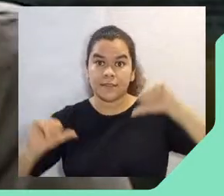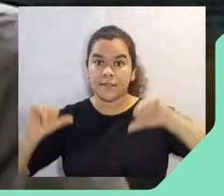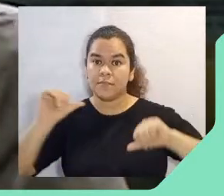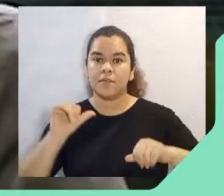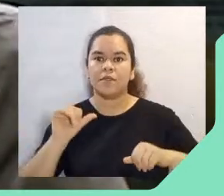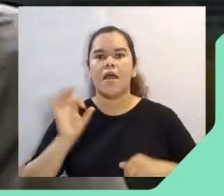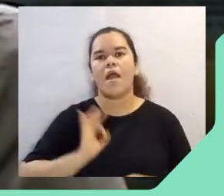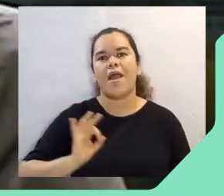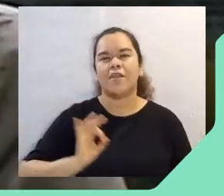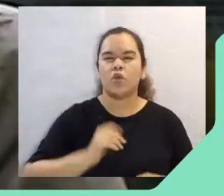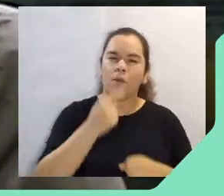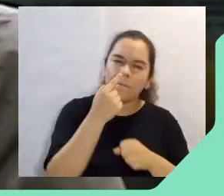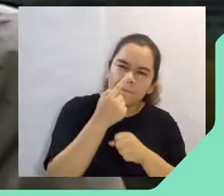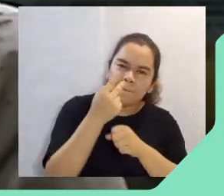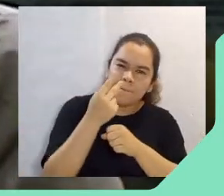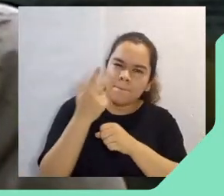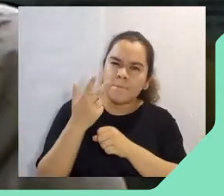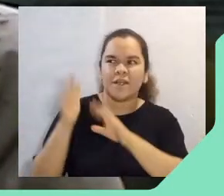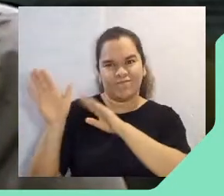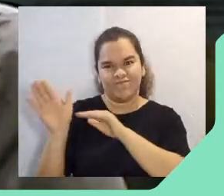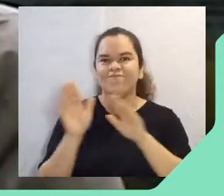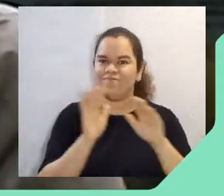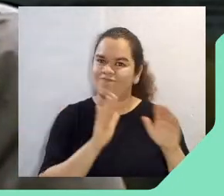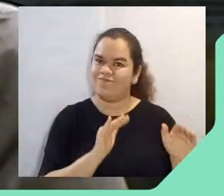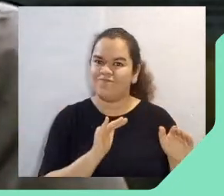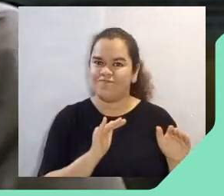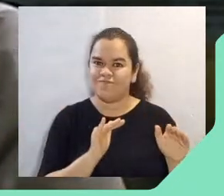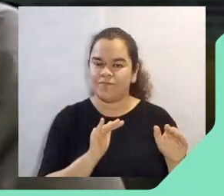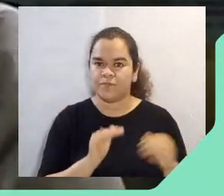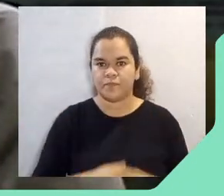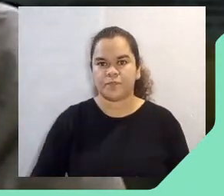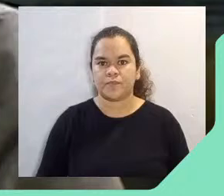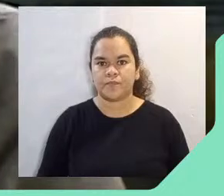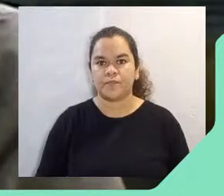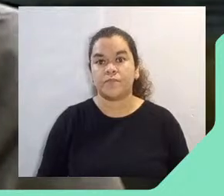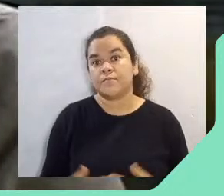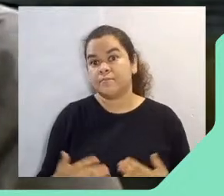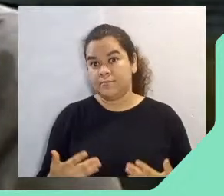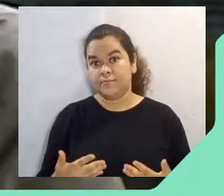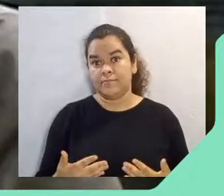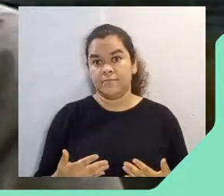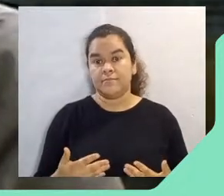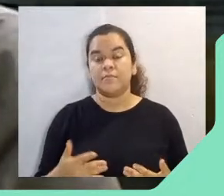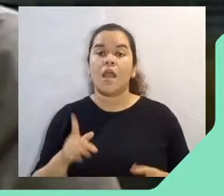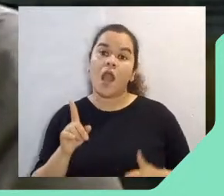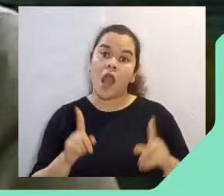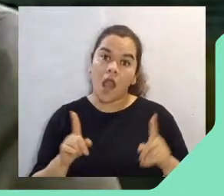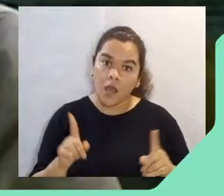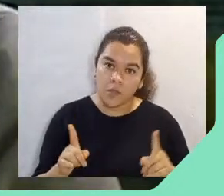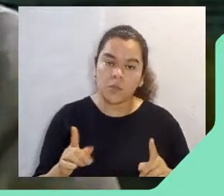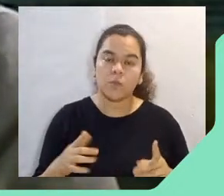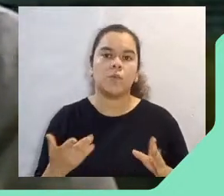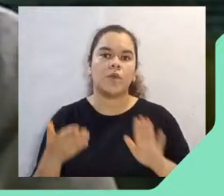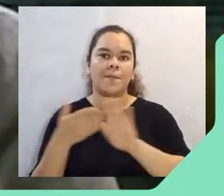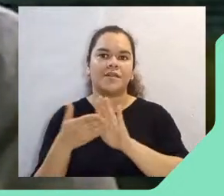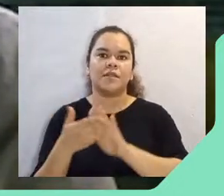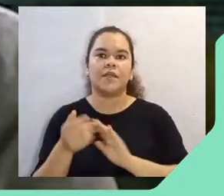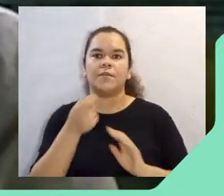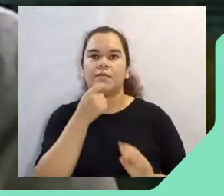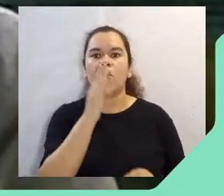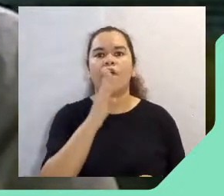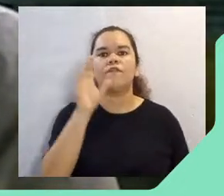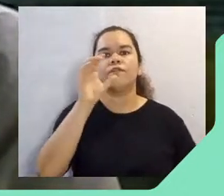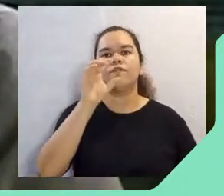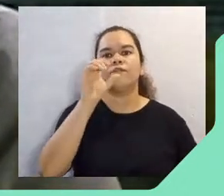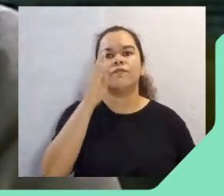son compatibles con las químicas que se dan dentro de la carrera. Claramente van a faltar otras asignaturas que tienen que ver con la biología, como les